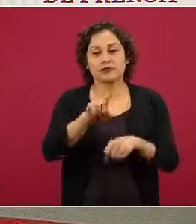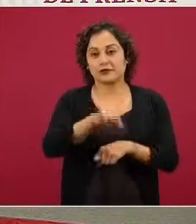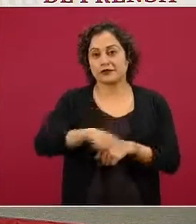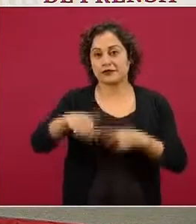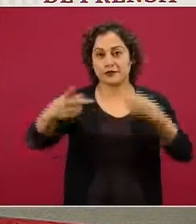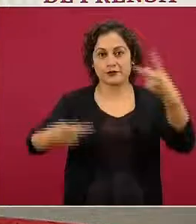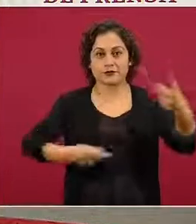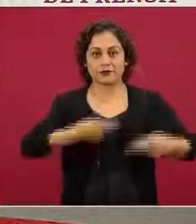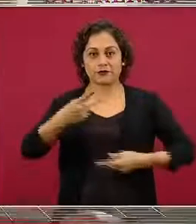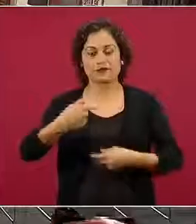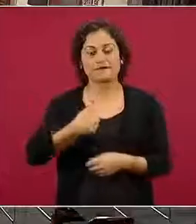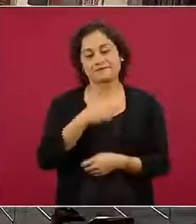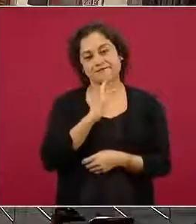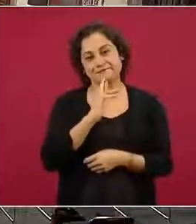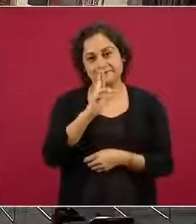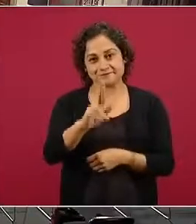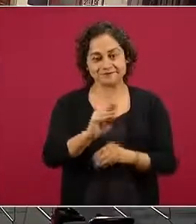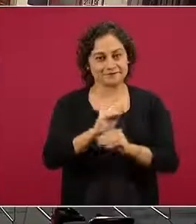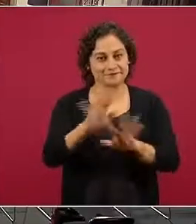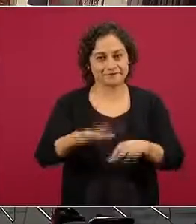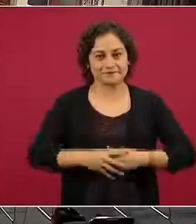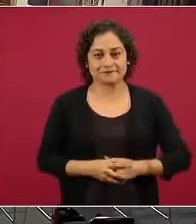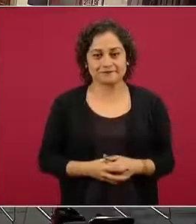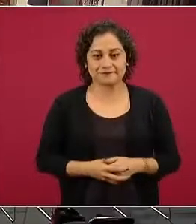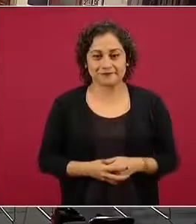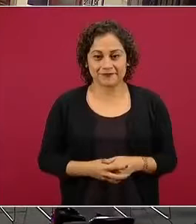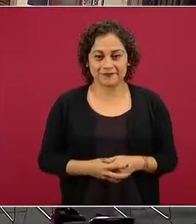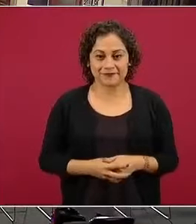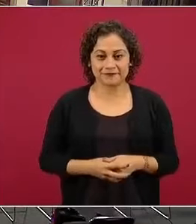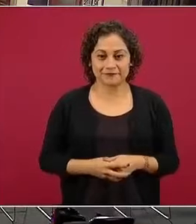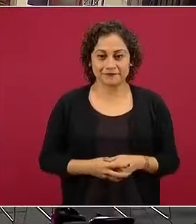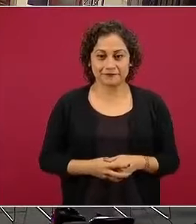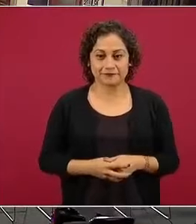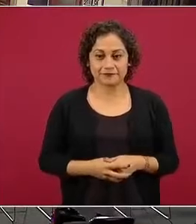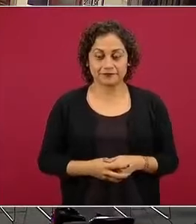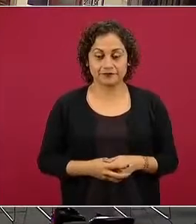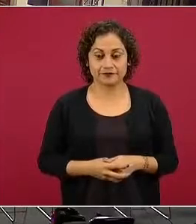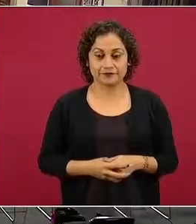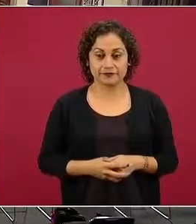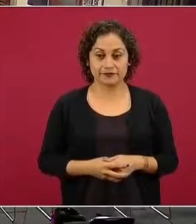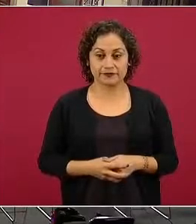en el Salón Tesorería.